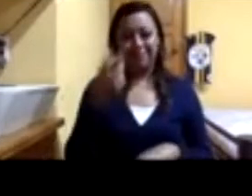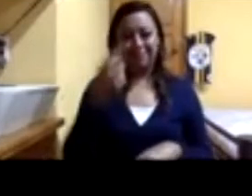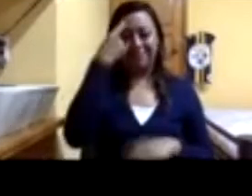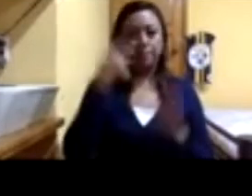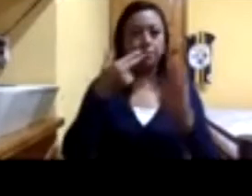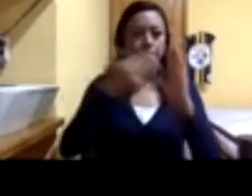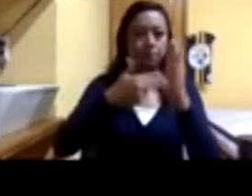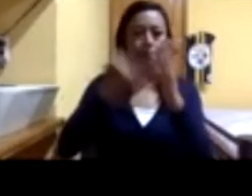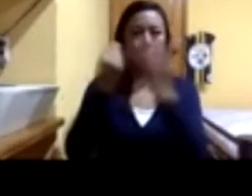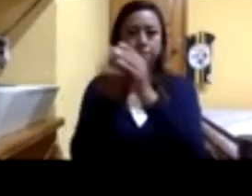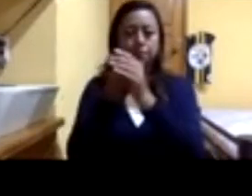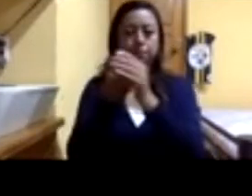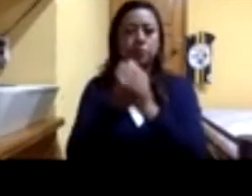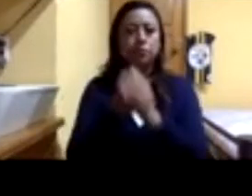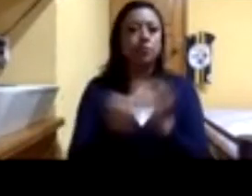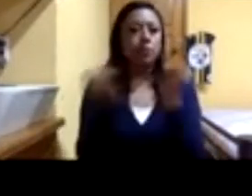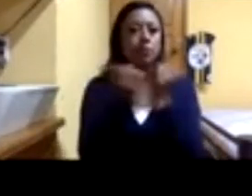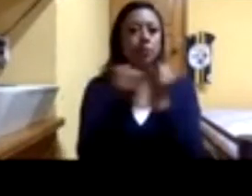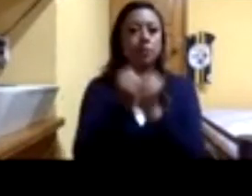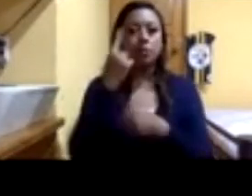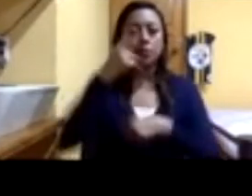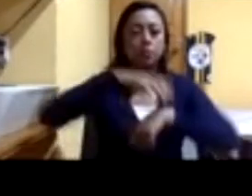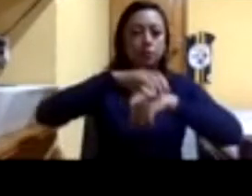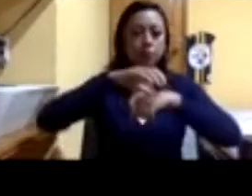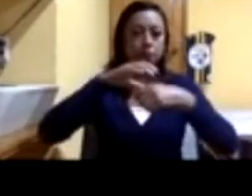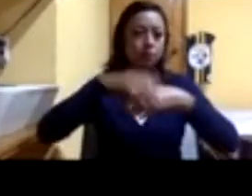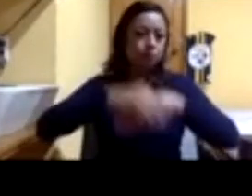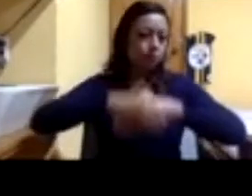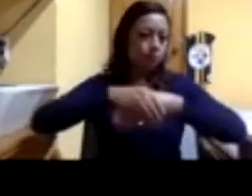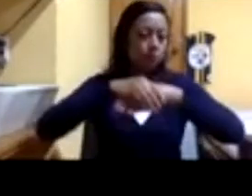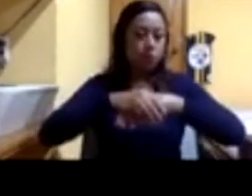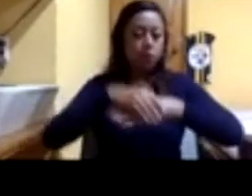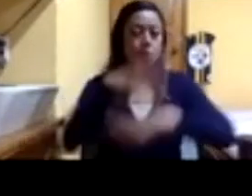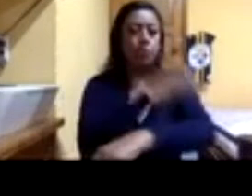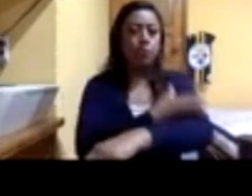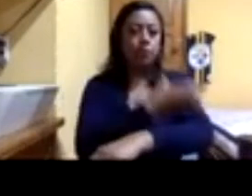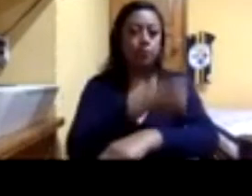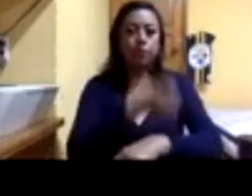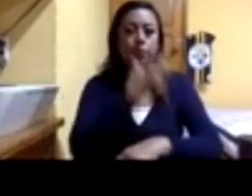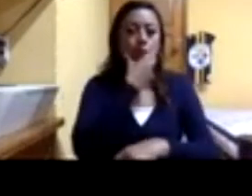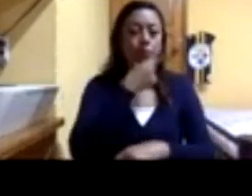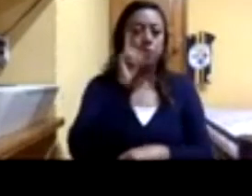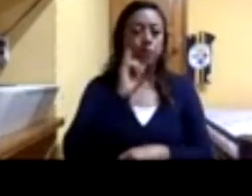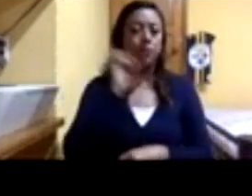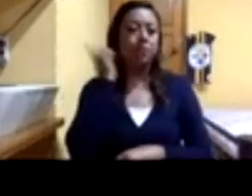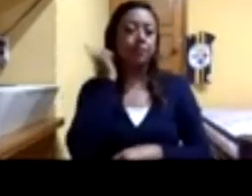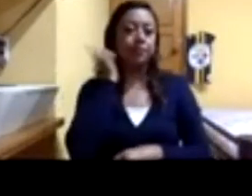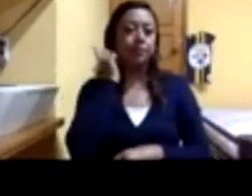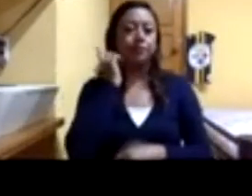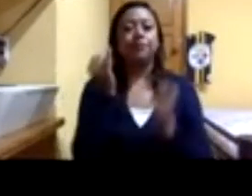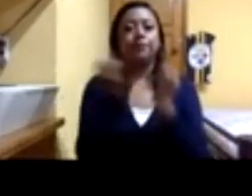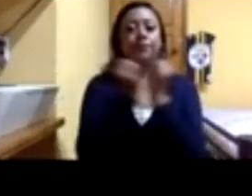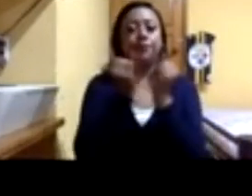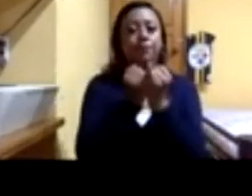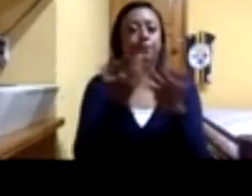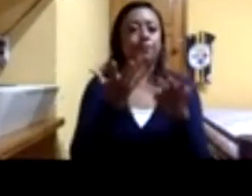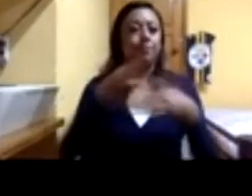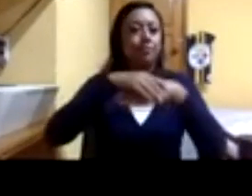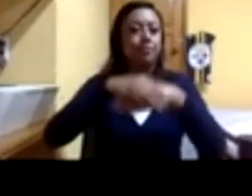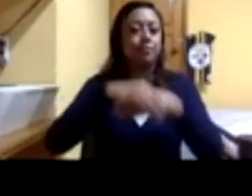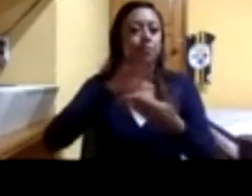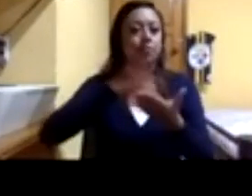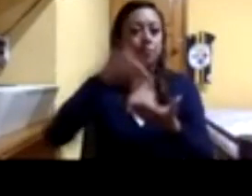saludo a mis compañeras y compañeros diputados. De igual manera, saludo y agradezco a la